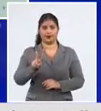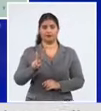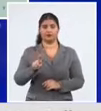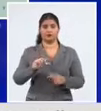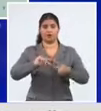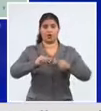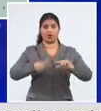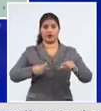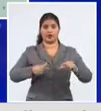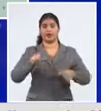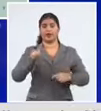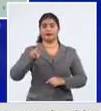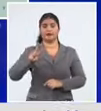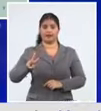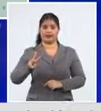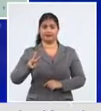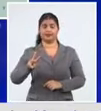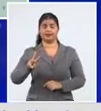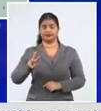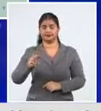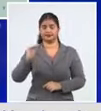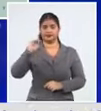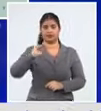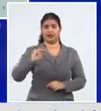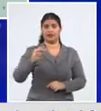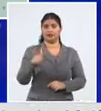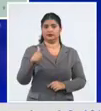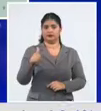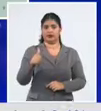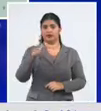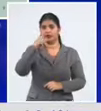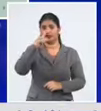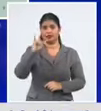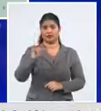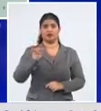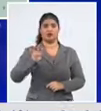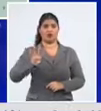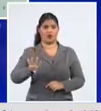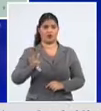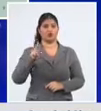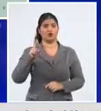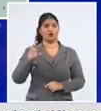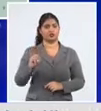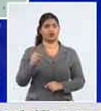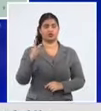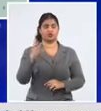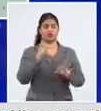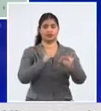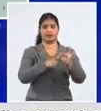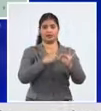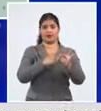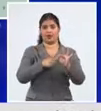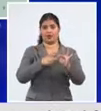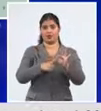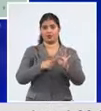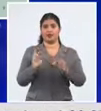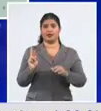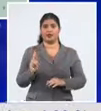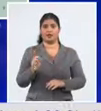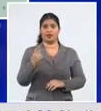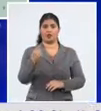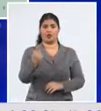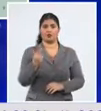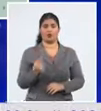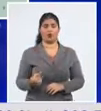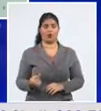13, Caibarien 12, Cifuentes 10, Camajuaní 4, Ranchuelo 3 y Quemado de Guines y Remedio, 1 en cada uno.